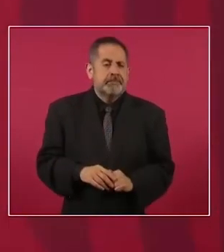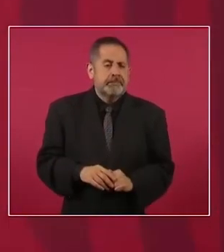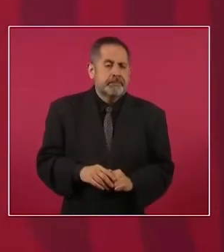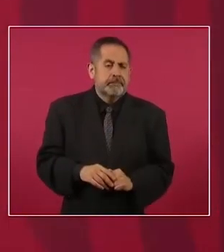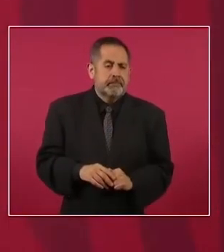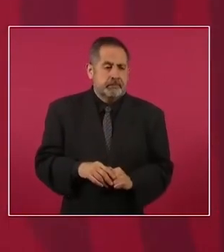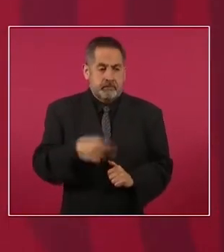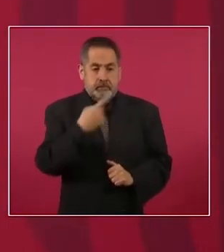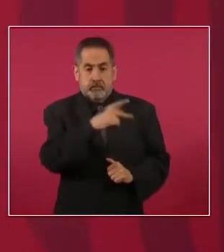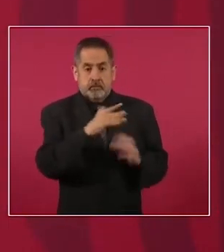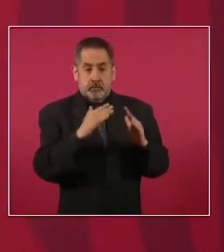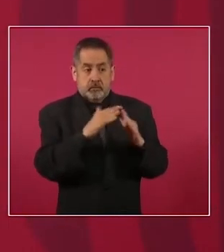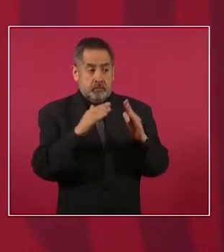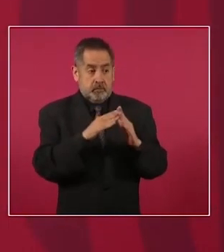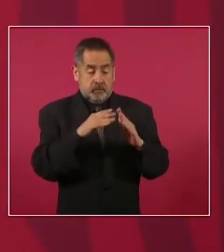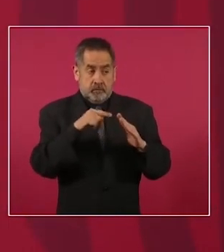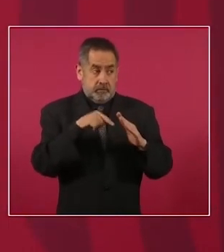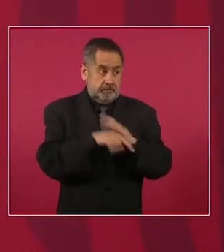en su casa